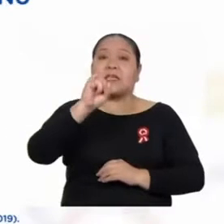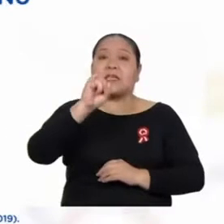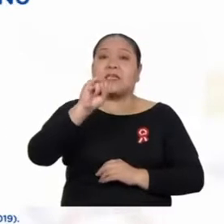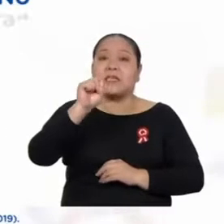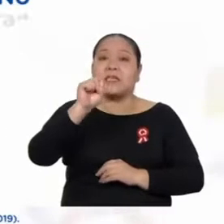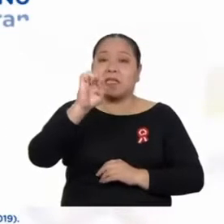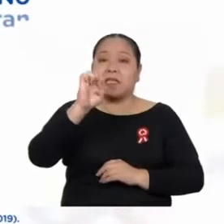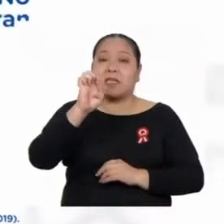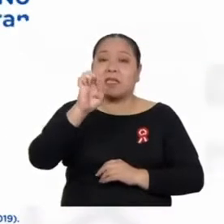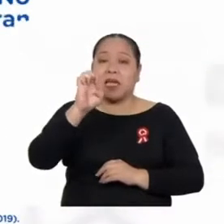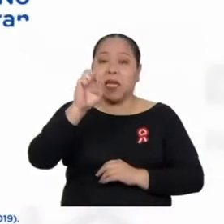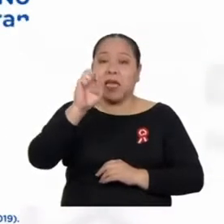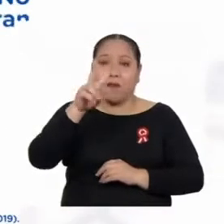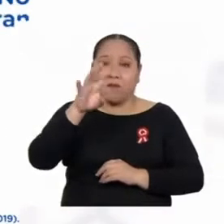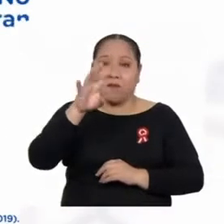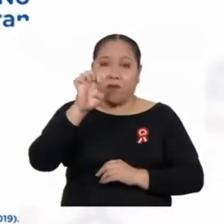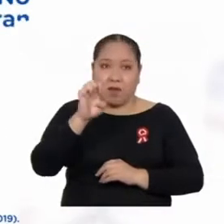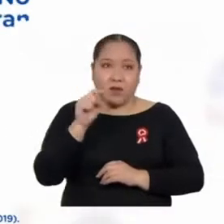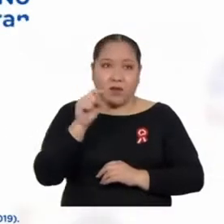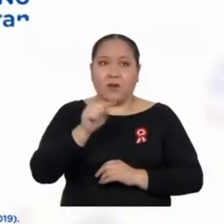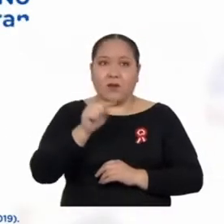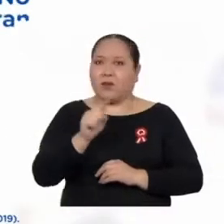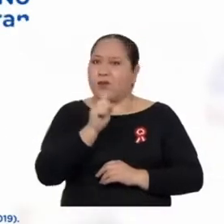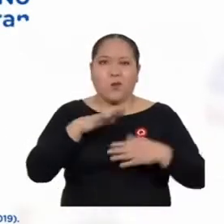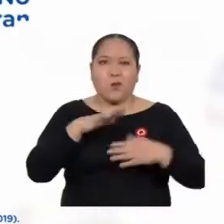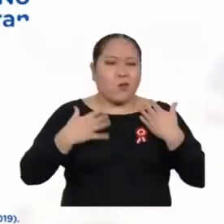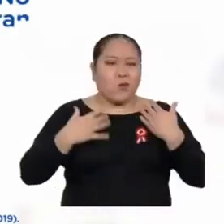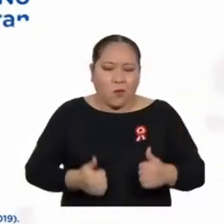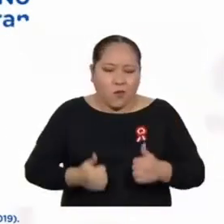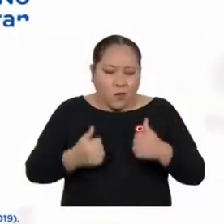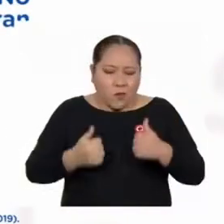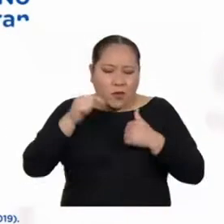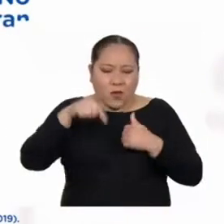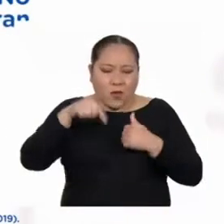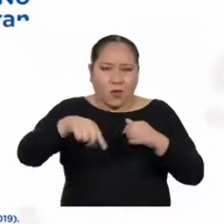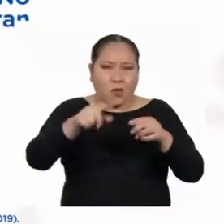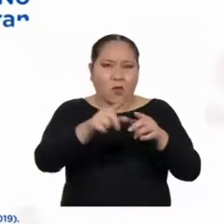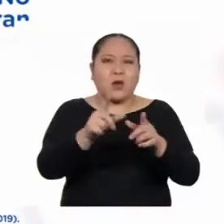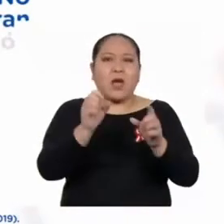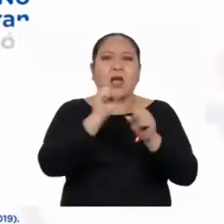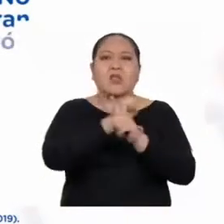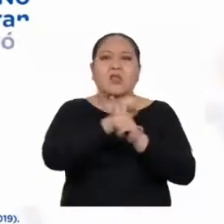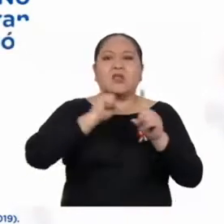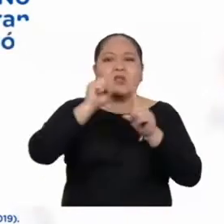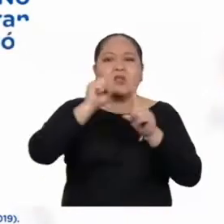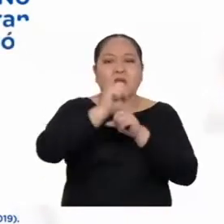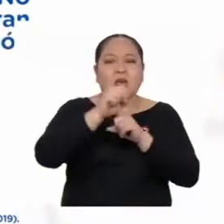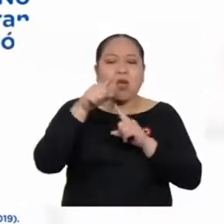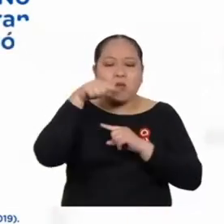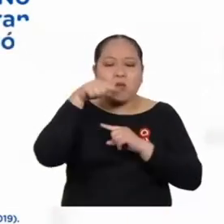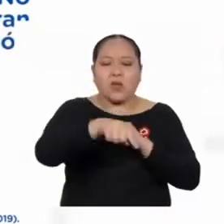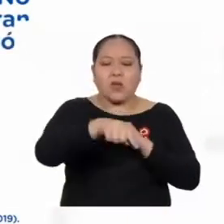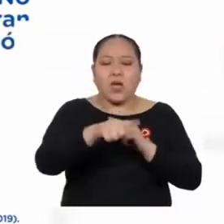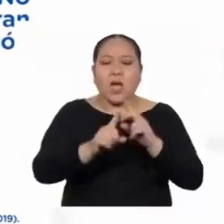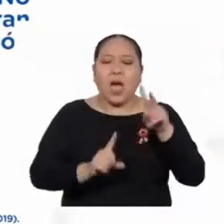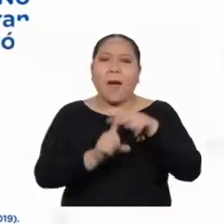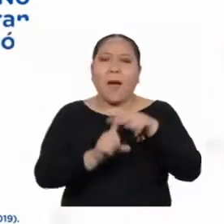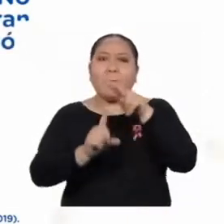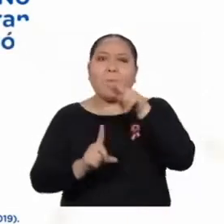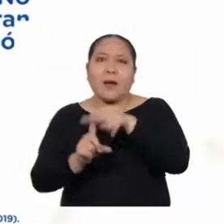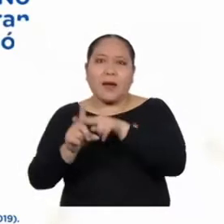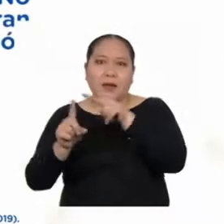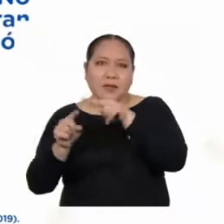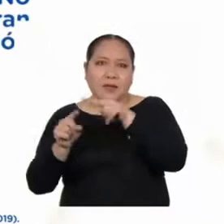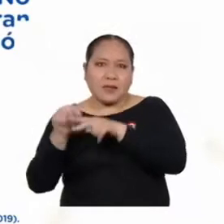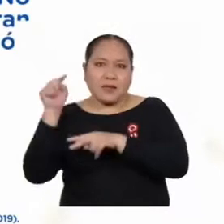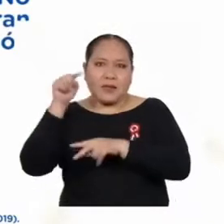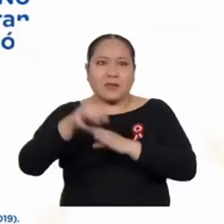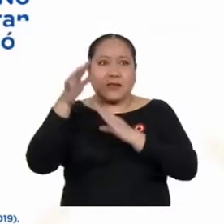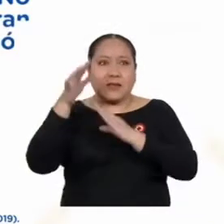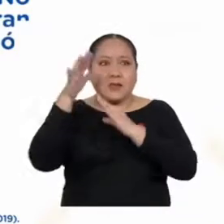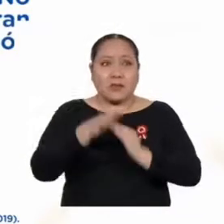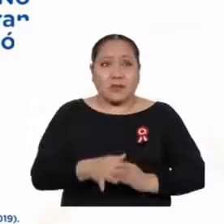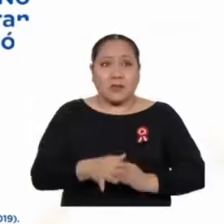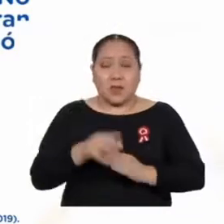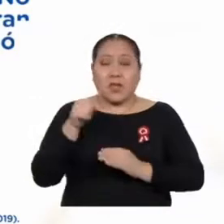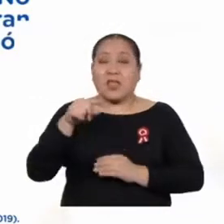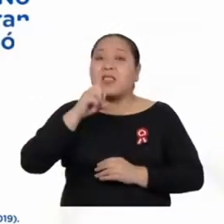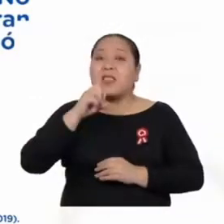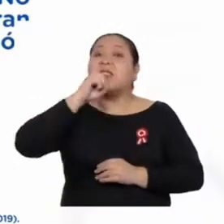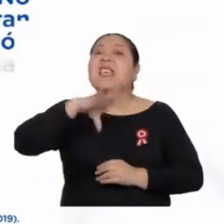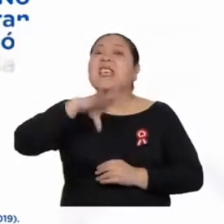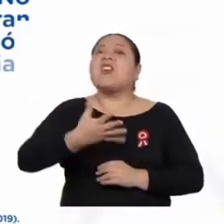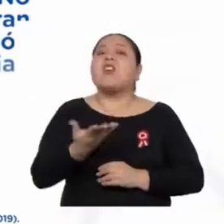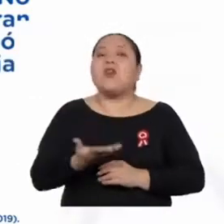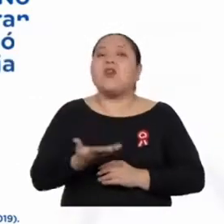una sociedad donde ocurran estas cosas, dijo en una conferencia el campeón mundial de fútbol y activista